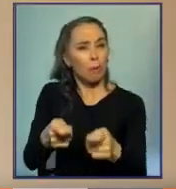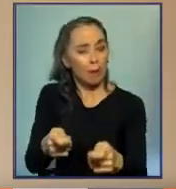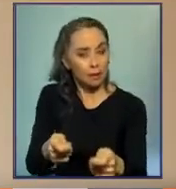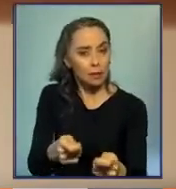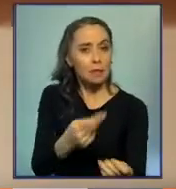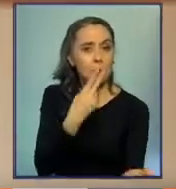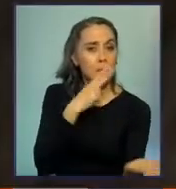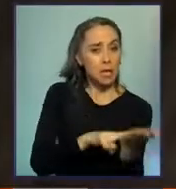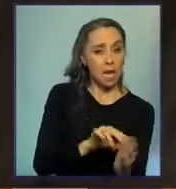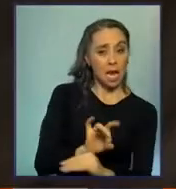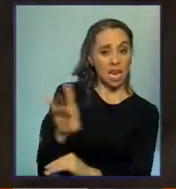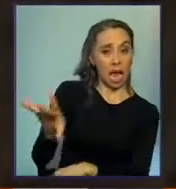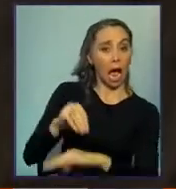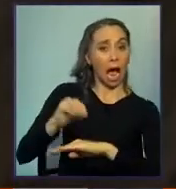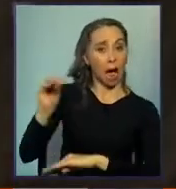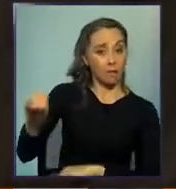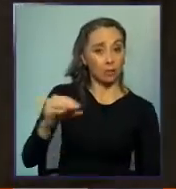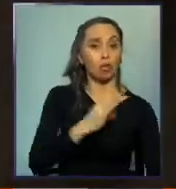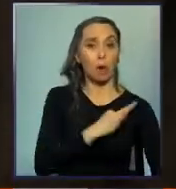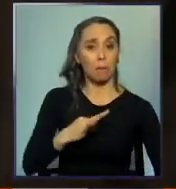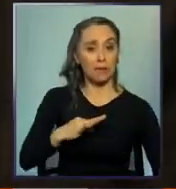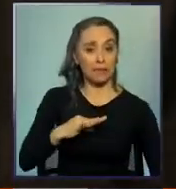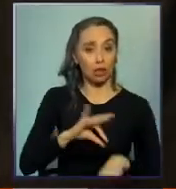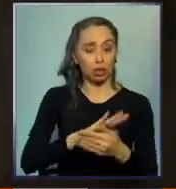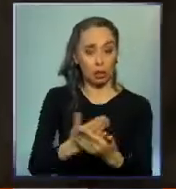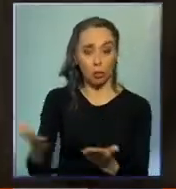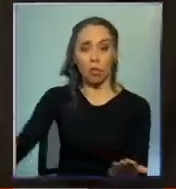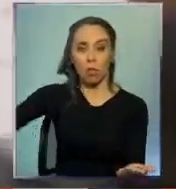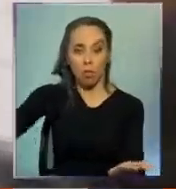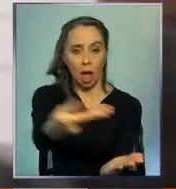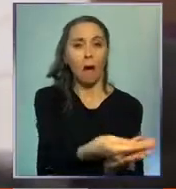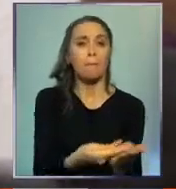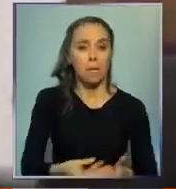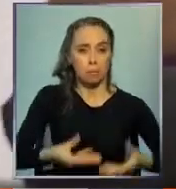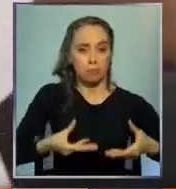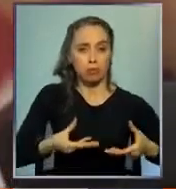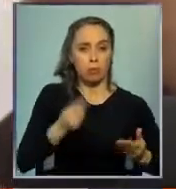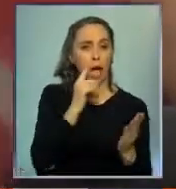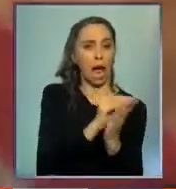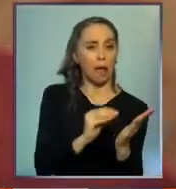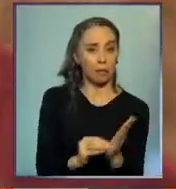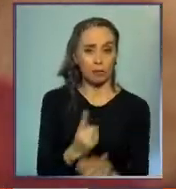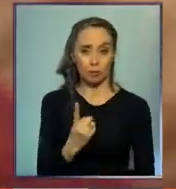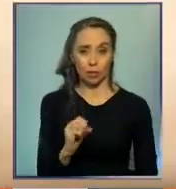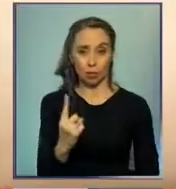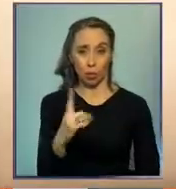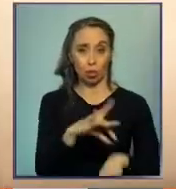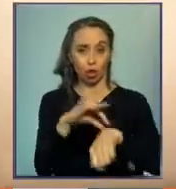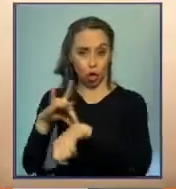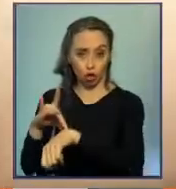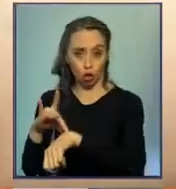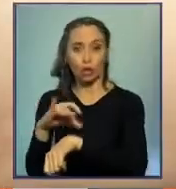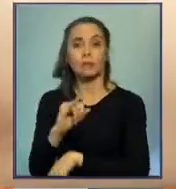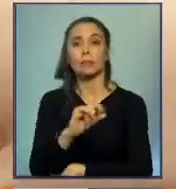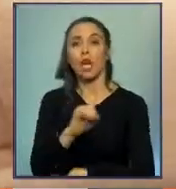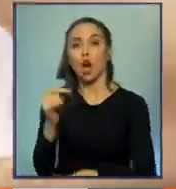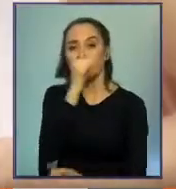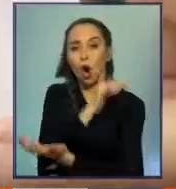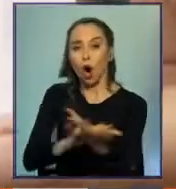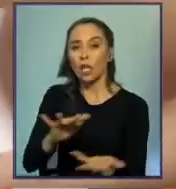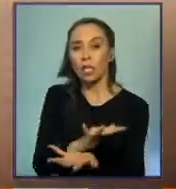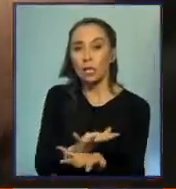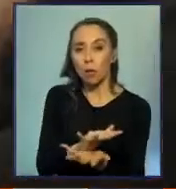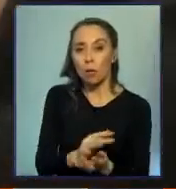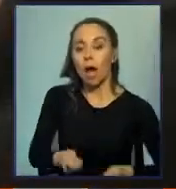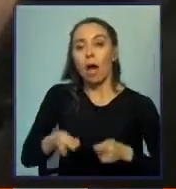de advertencia, el Ministerio de Salud recopilará todos los antecedentes para determinar si los 101 médicos cometieron irregularidades o no